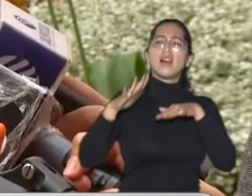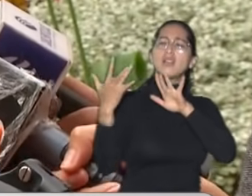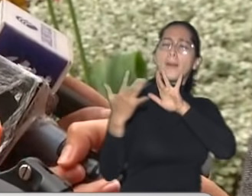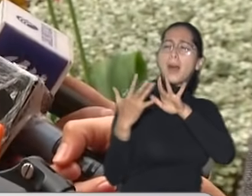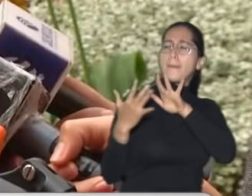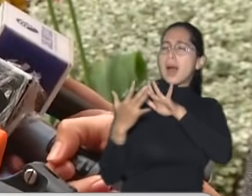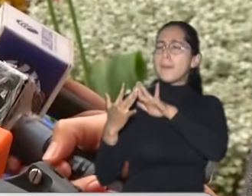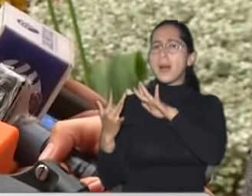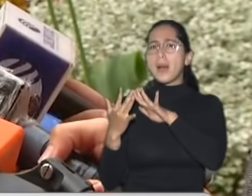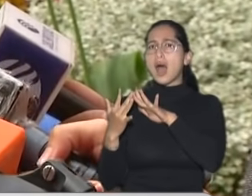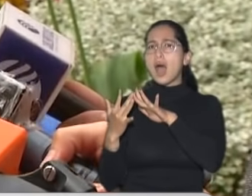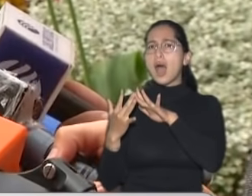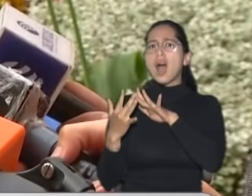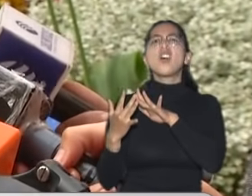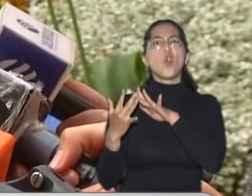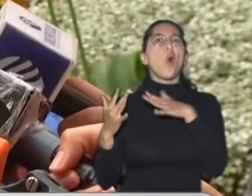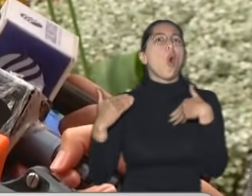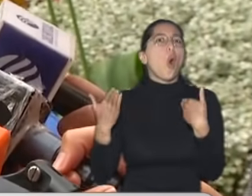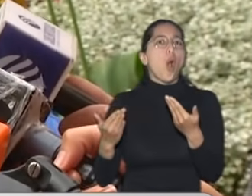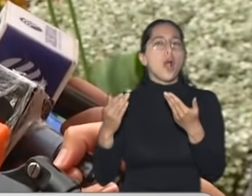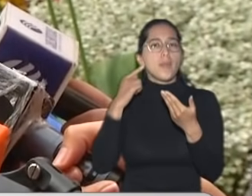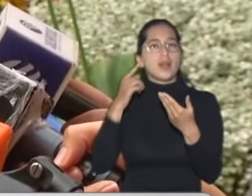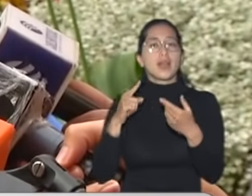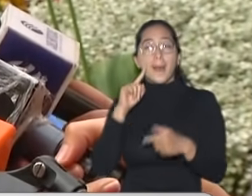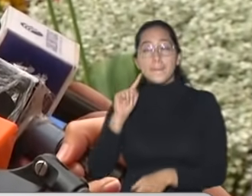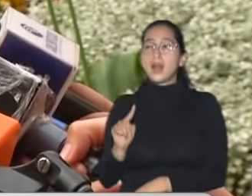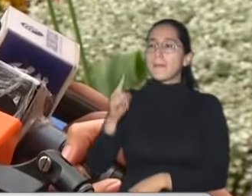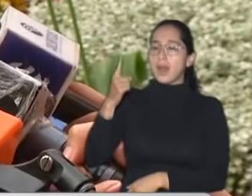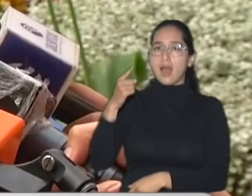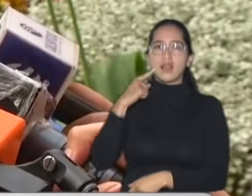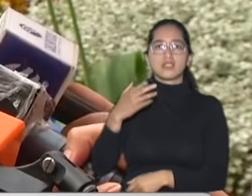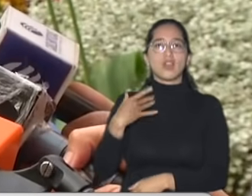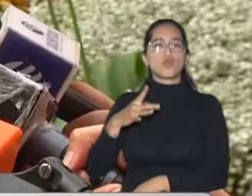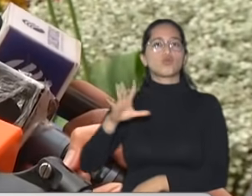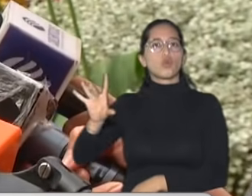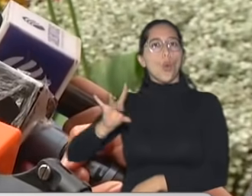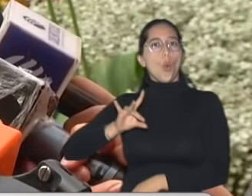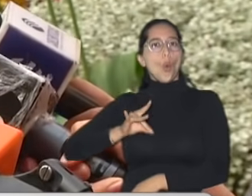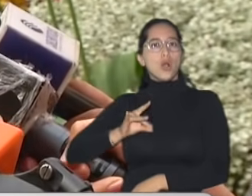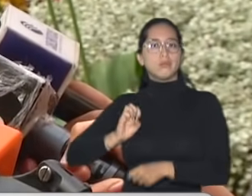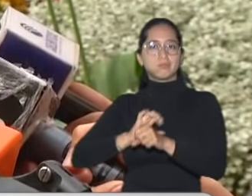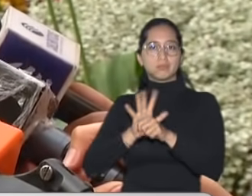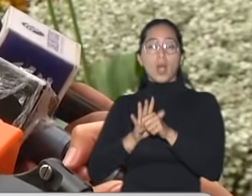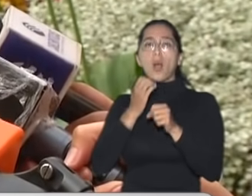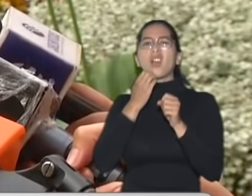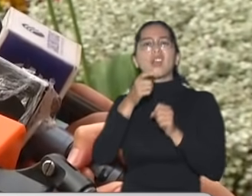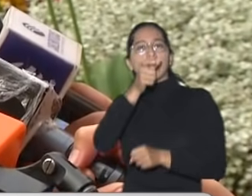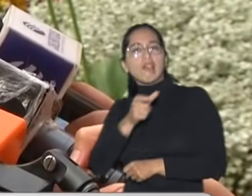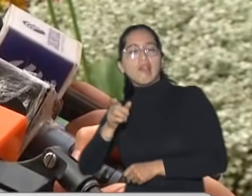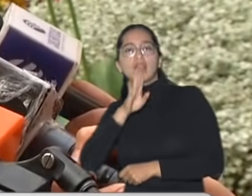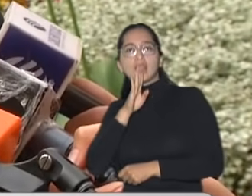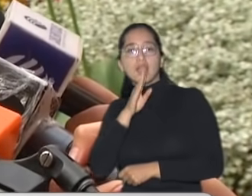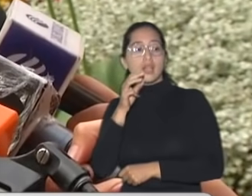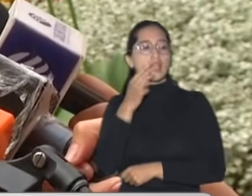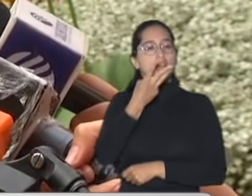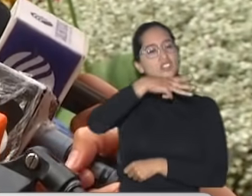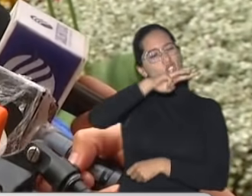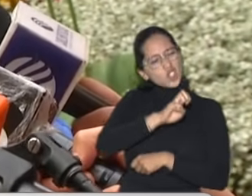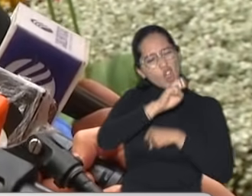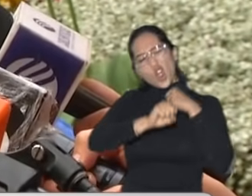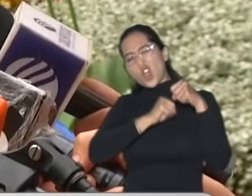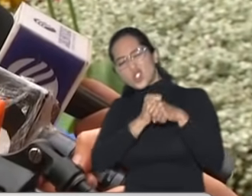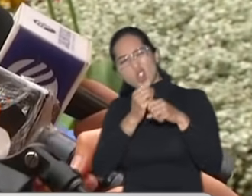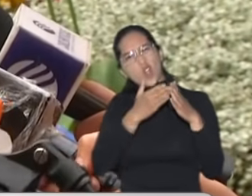persona de la primera etapa de la vida o de la segunda, o sea, o personas menores de 18 años o entre 18 y